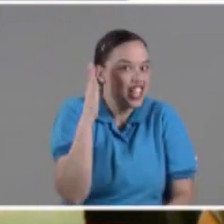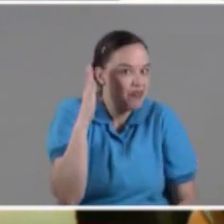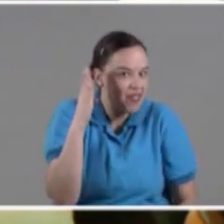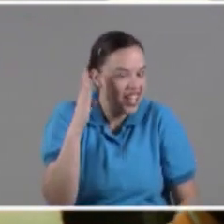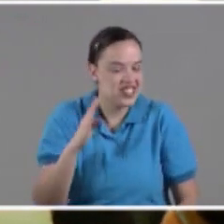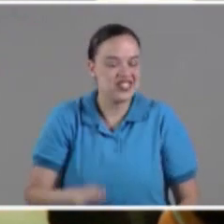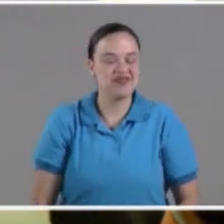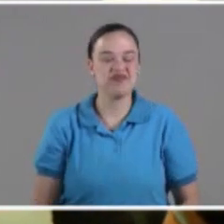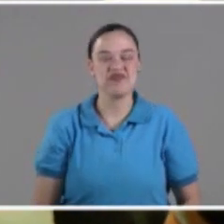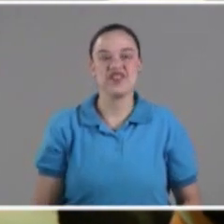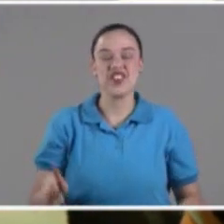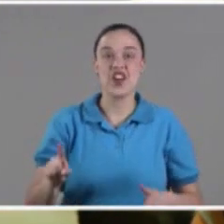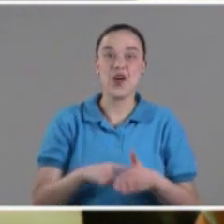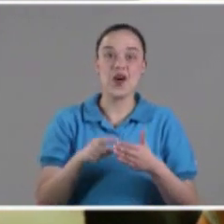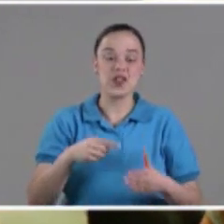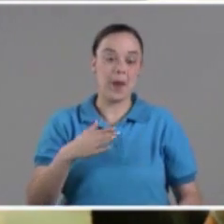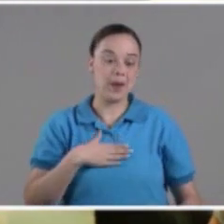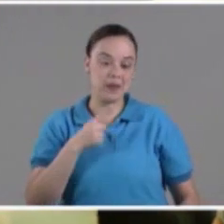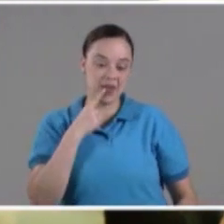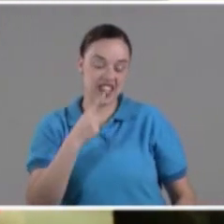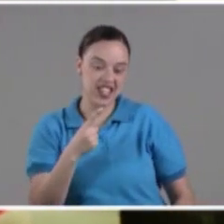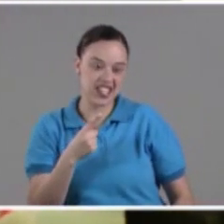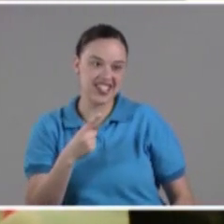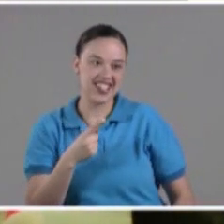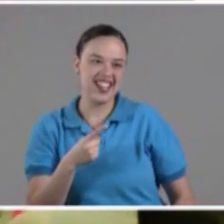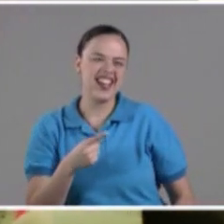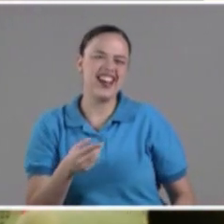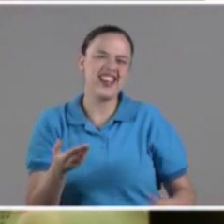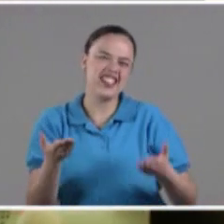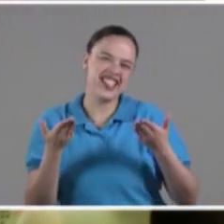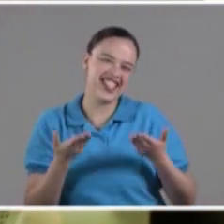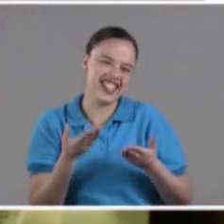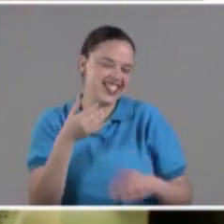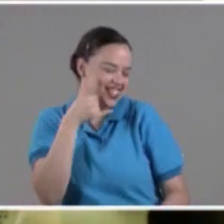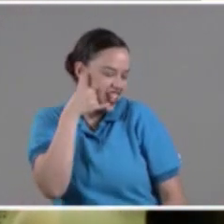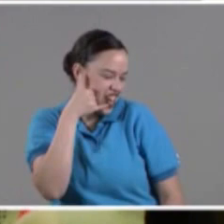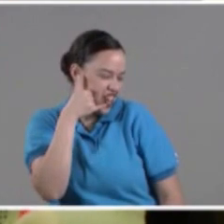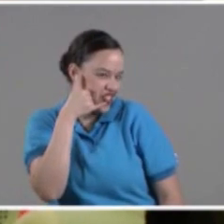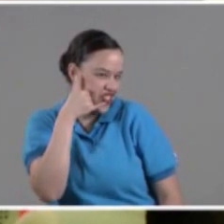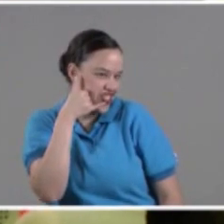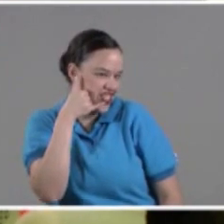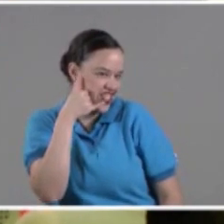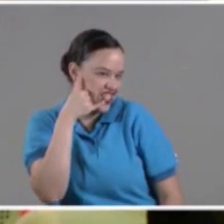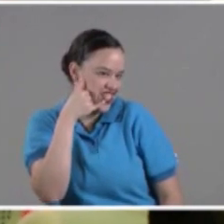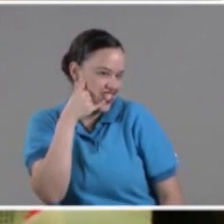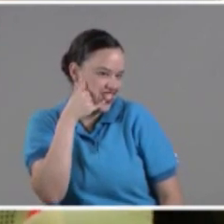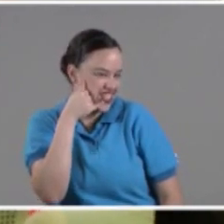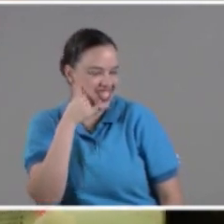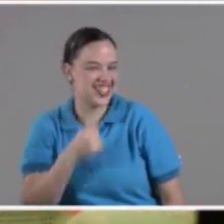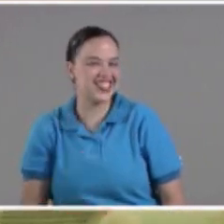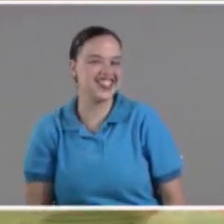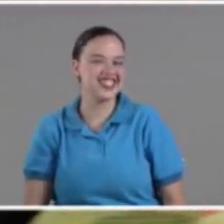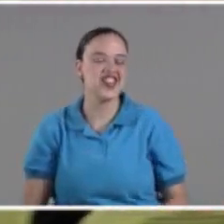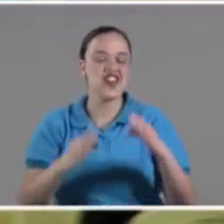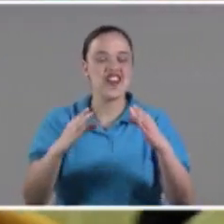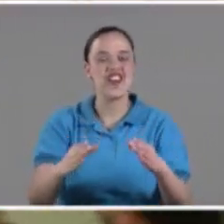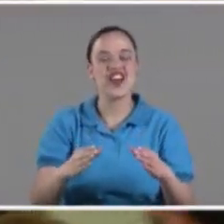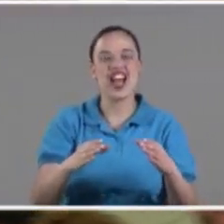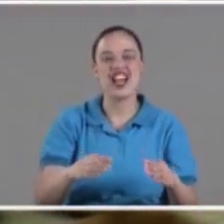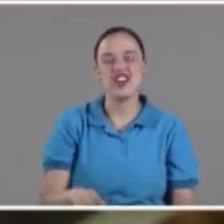por eso cuando a mí me dice alguien lo llaman y me da su teléfono ponerlo en altavoz le digo hermano